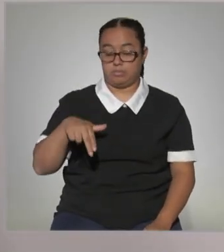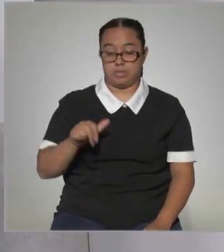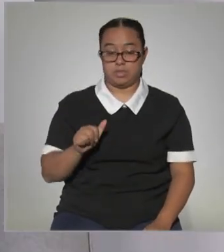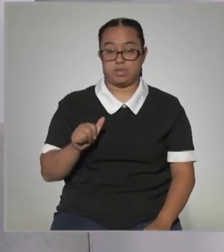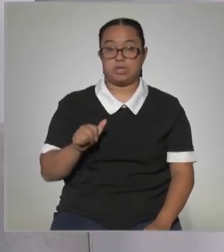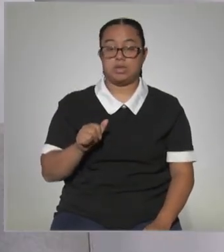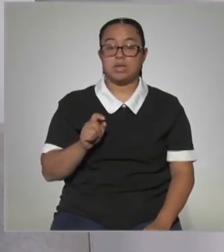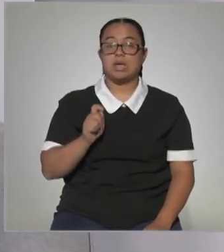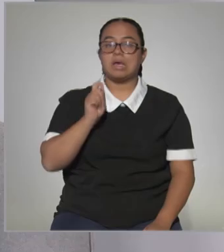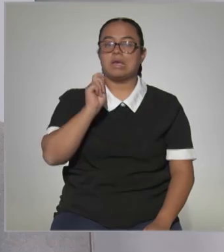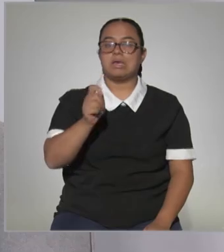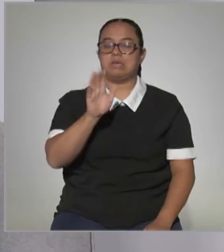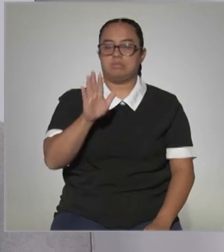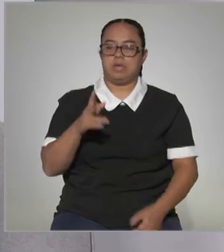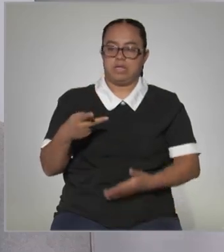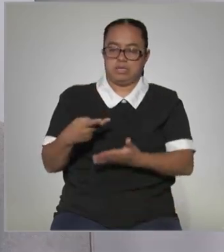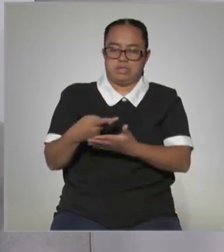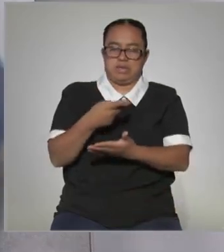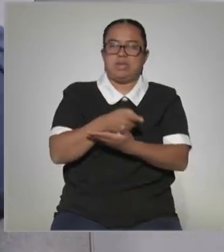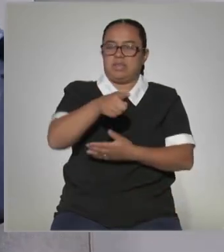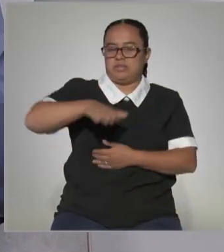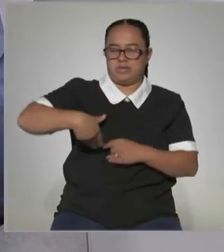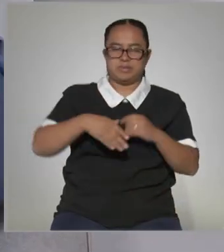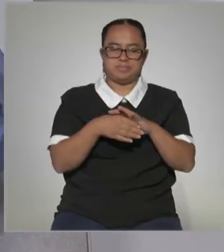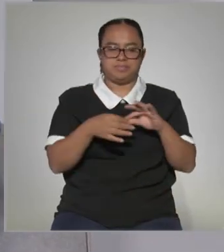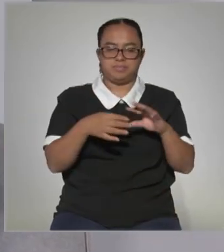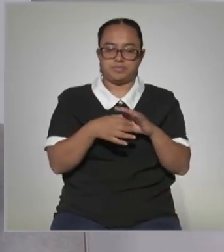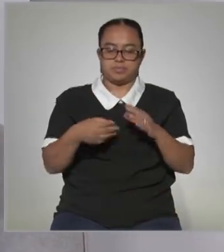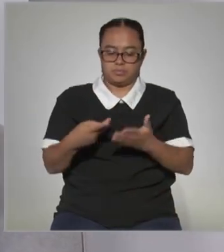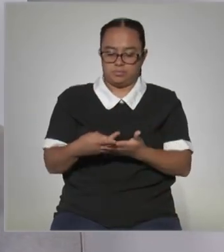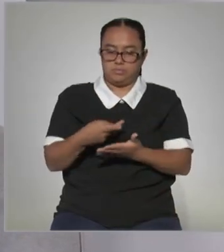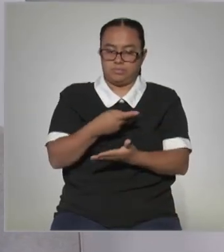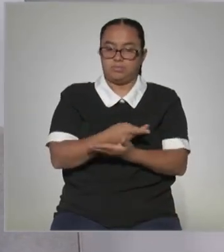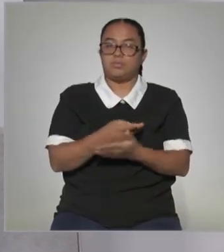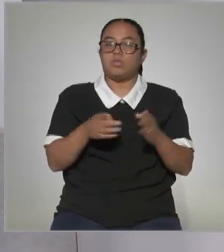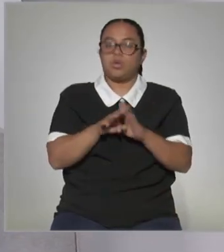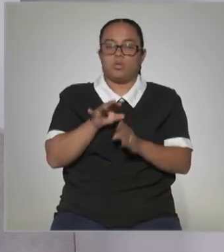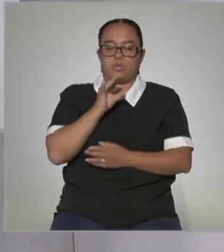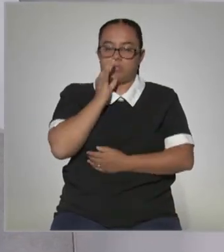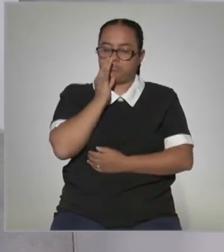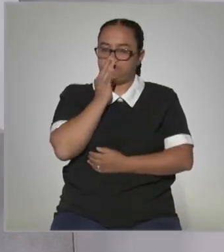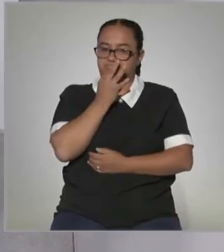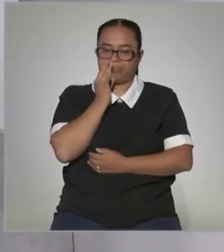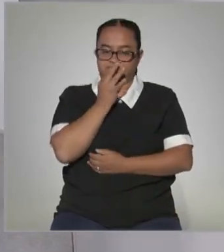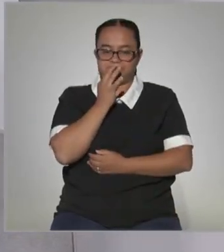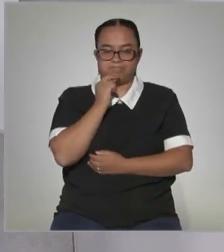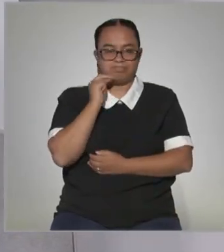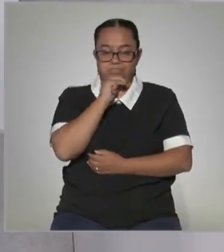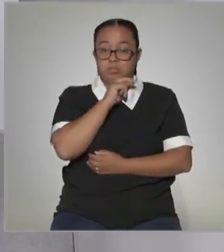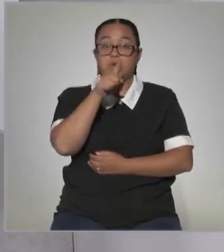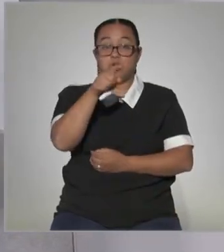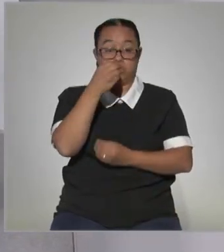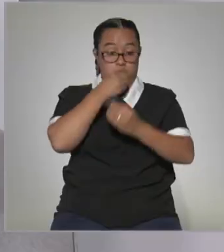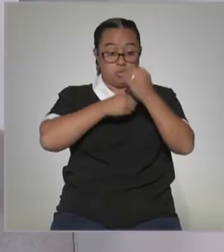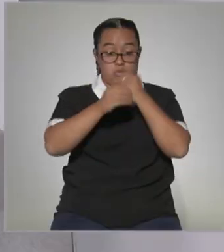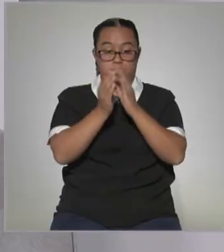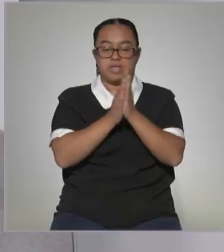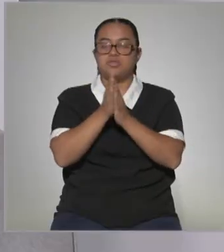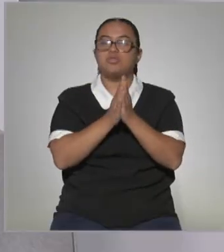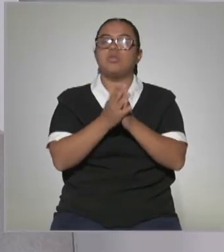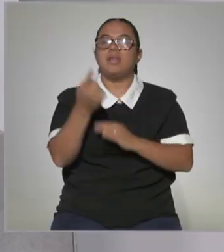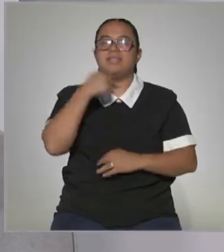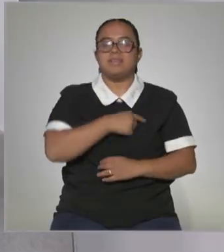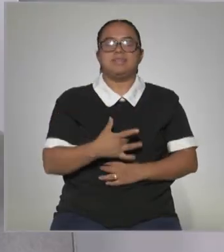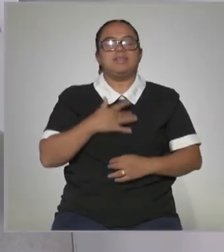es la recompensa que tú mencionabas, ¿no? Que es algo inmediato, es decir, comes chocolate, placer,